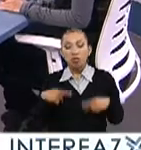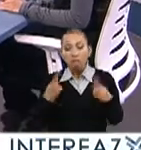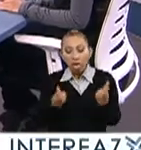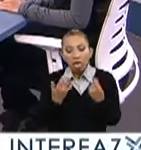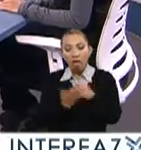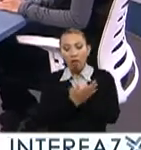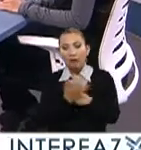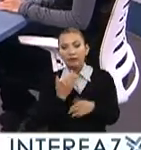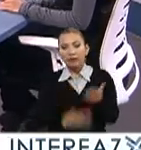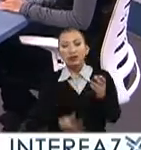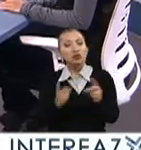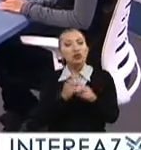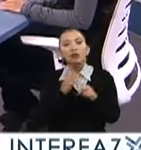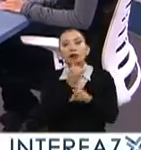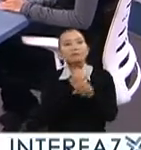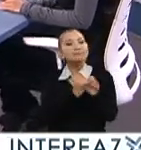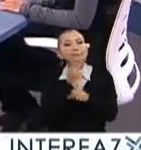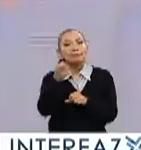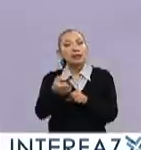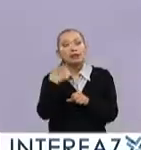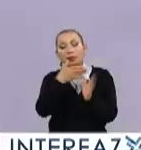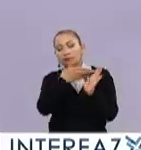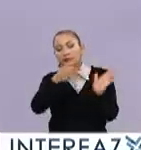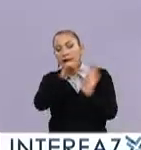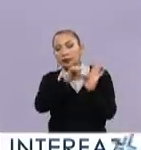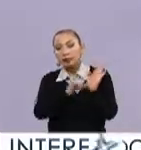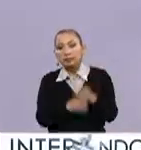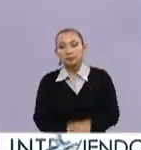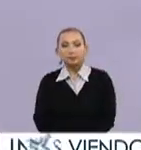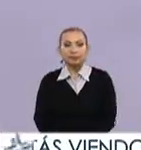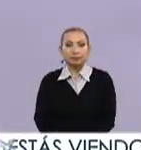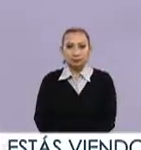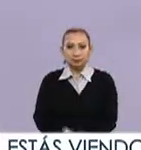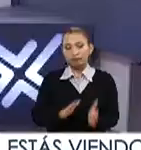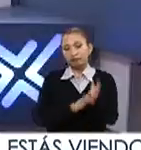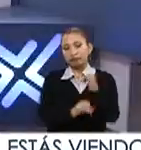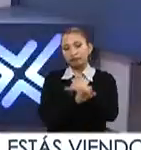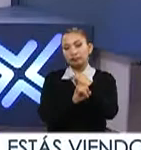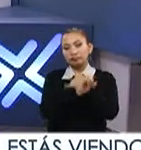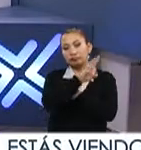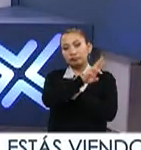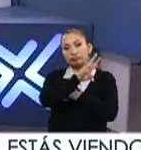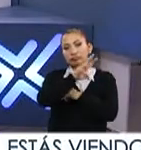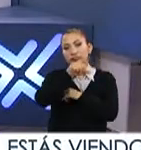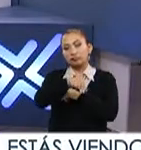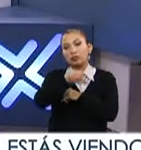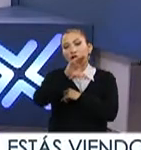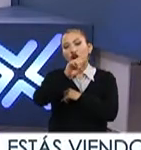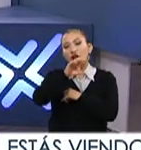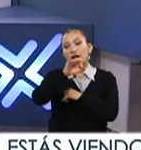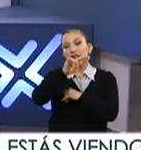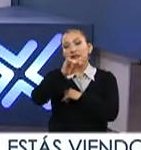vulnerabilidad ante estas situaciones. ¿Dónde pueden consultar todo el artículo completo? Pues en la página de